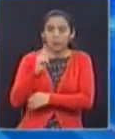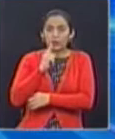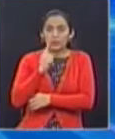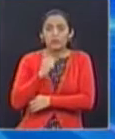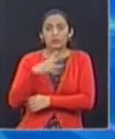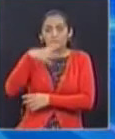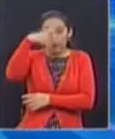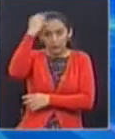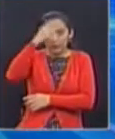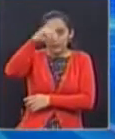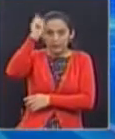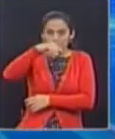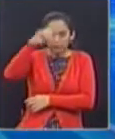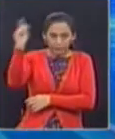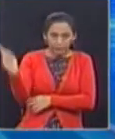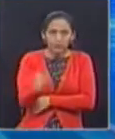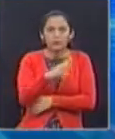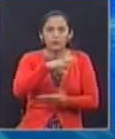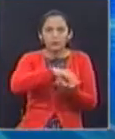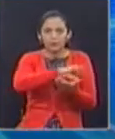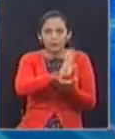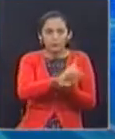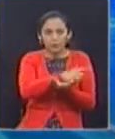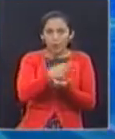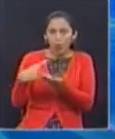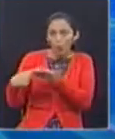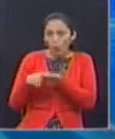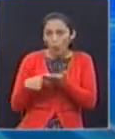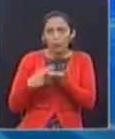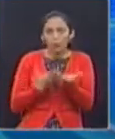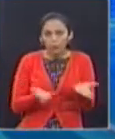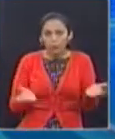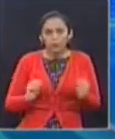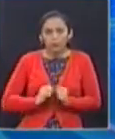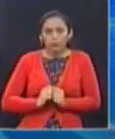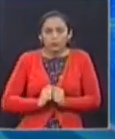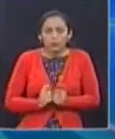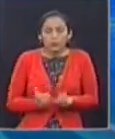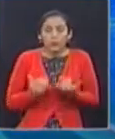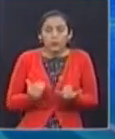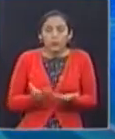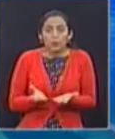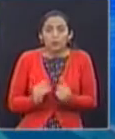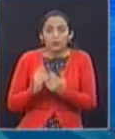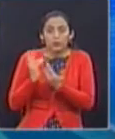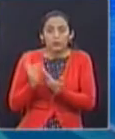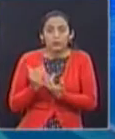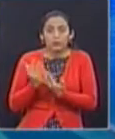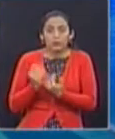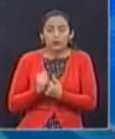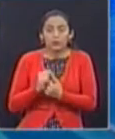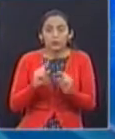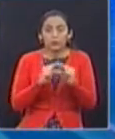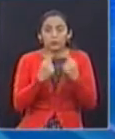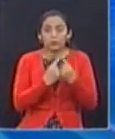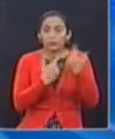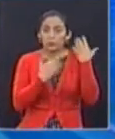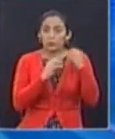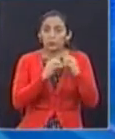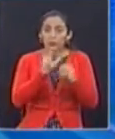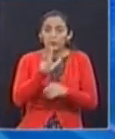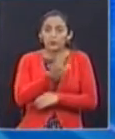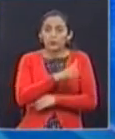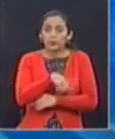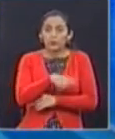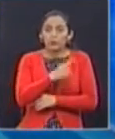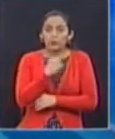al vicepresidente de la República, pero ¿cuál va a ser la estrategia considerando que en este momento, por lo menos a nivel del movimiento Alianza País, se está tratando